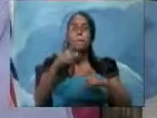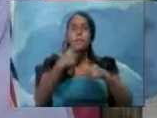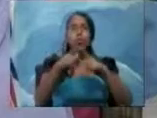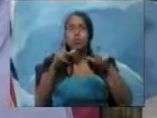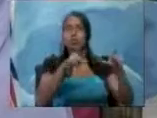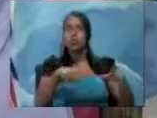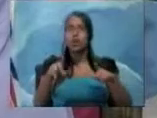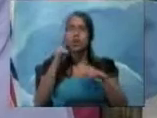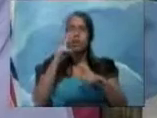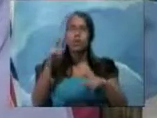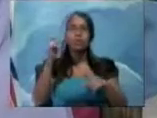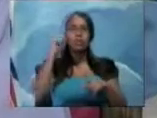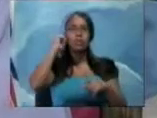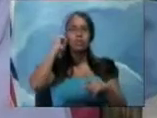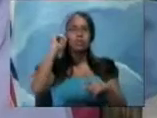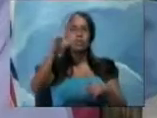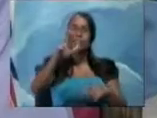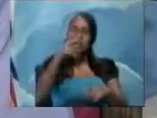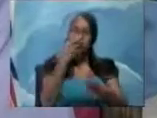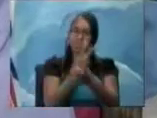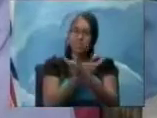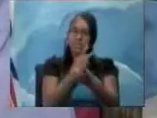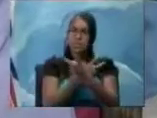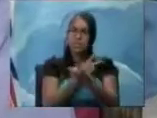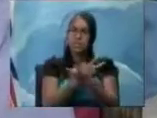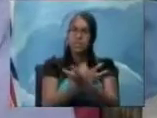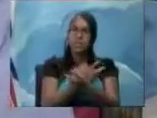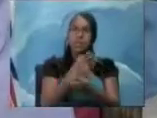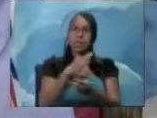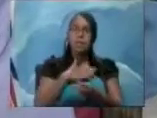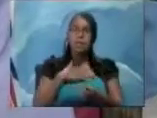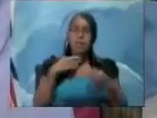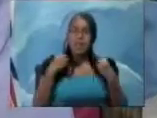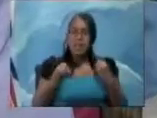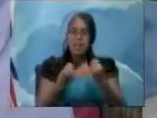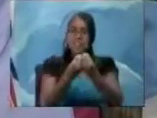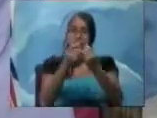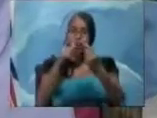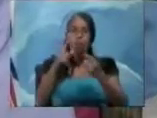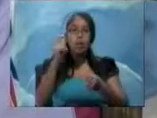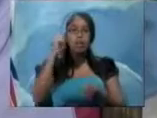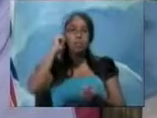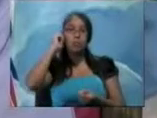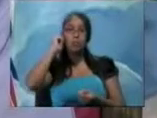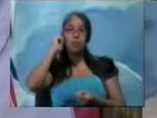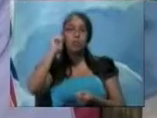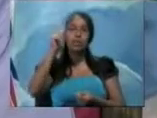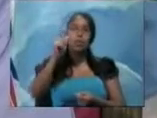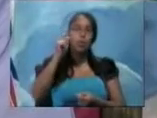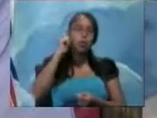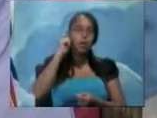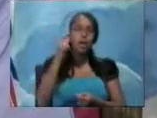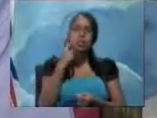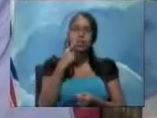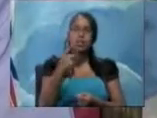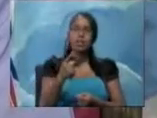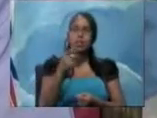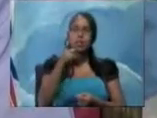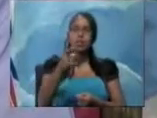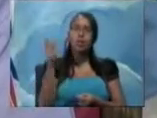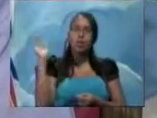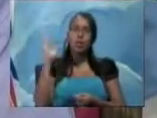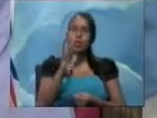veo una mujer que está endemoniada y me le acerco allí a esa mujer y la mujer dice tú